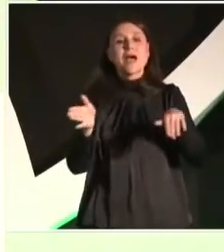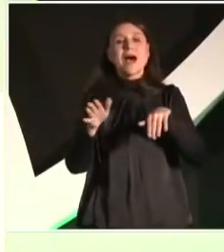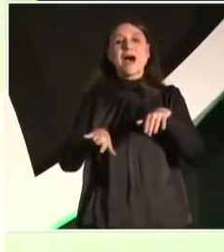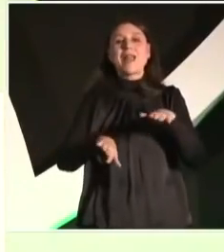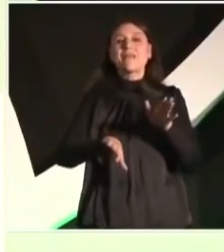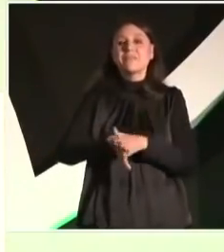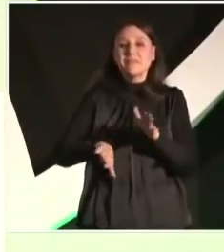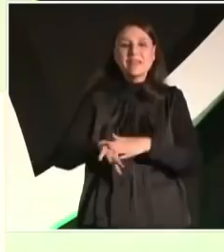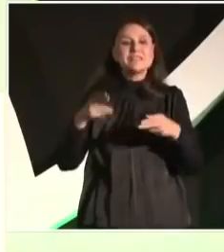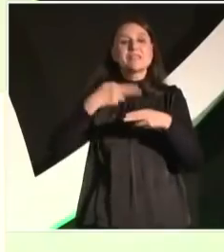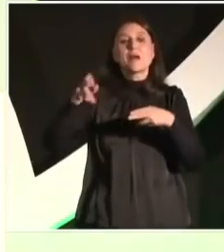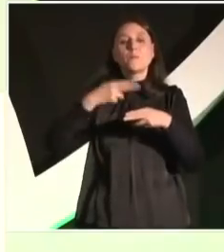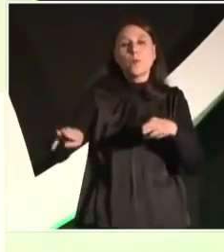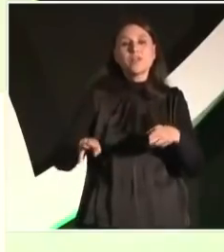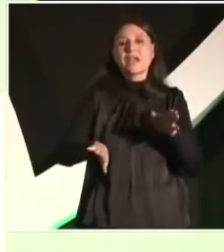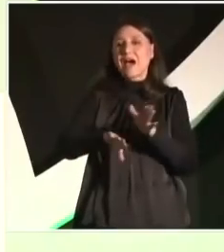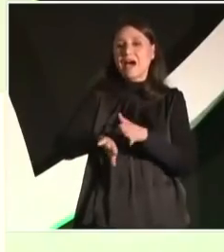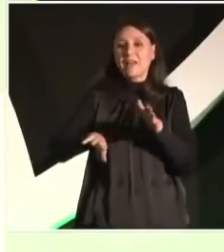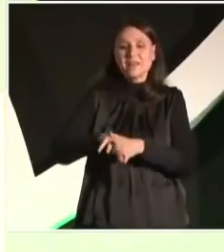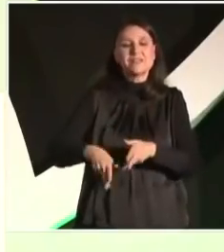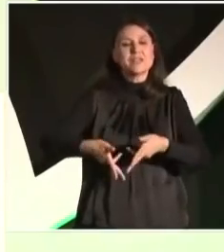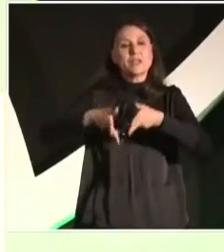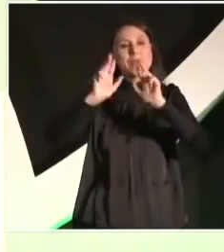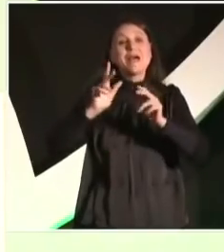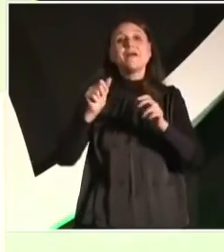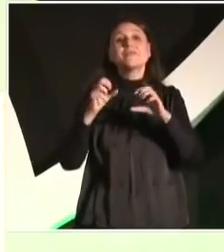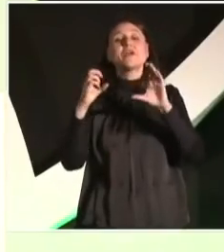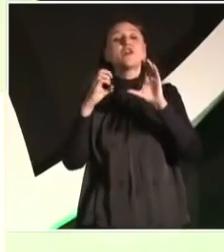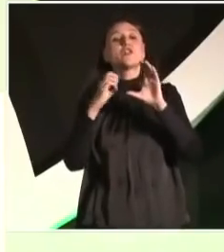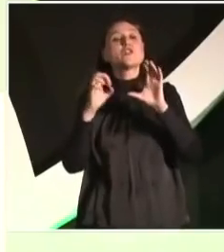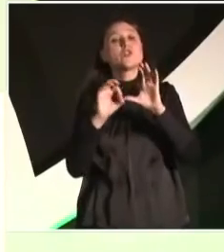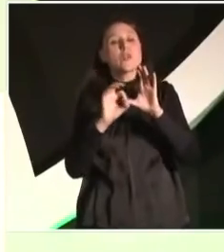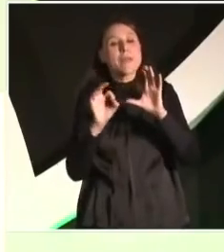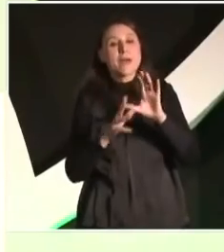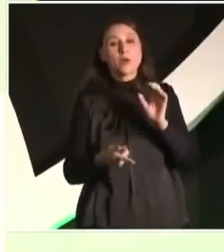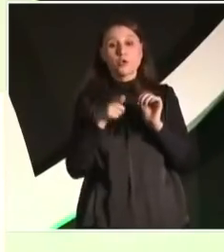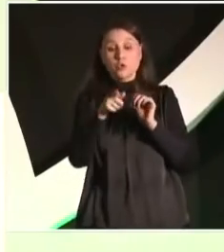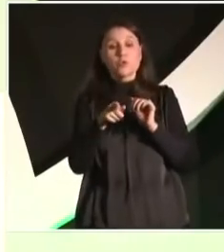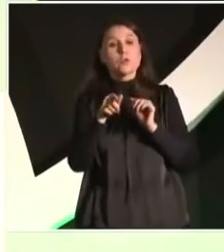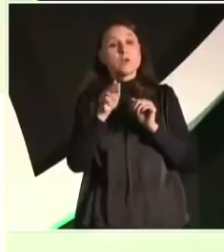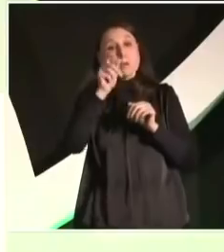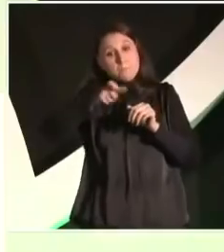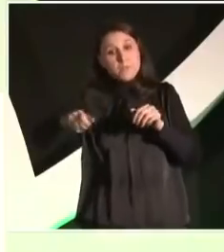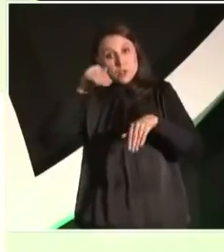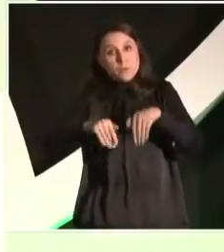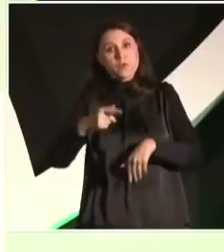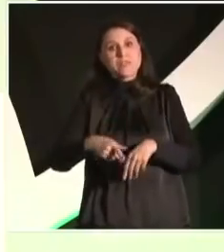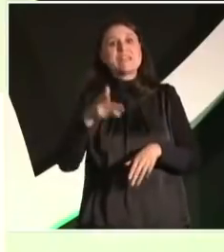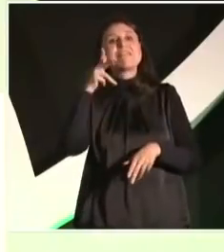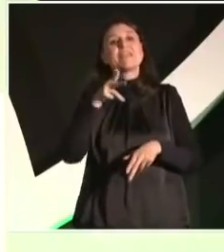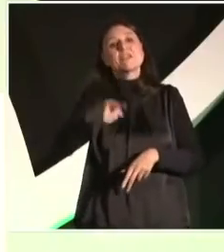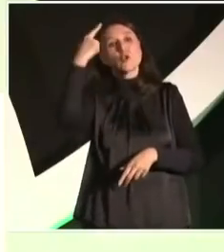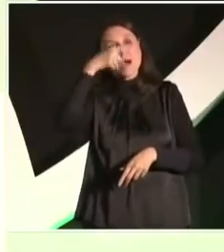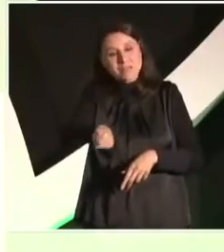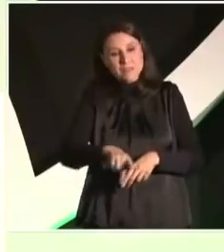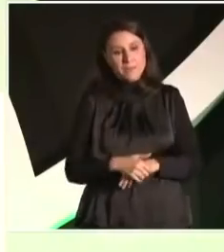política económica andaluza, a la derecha neoliberal de Ciudadanos. Sus votantes tienen derecho a saberlo. Tienen